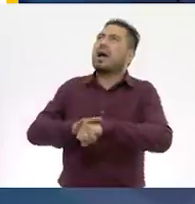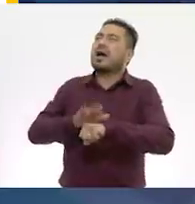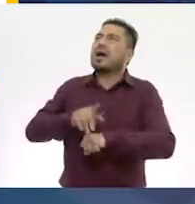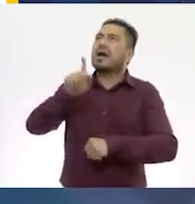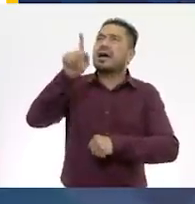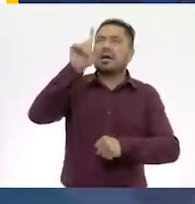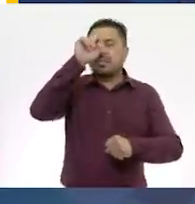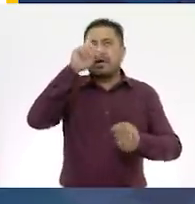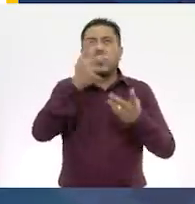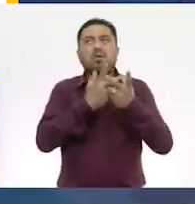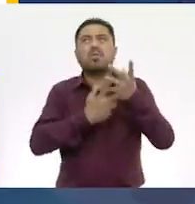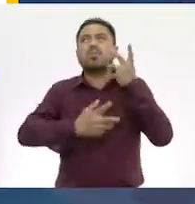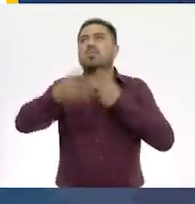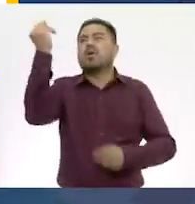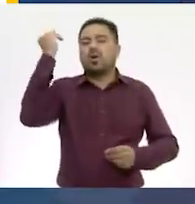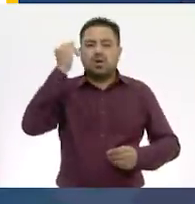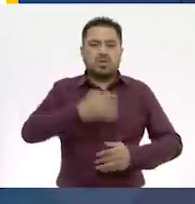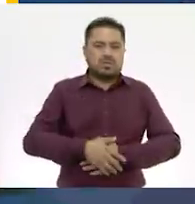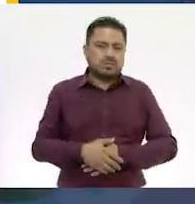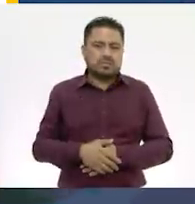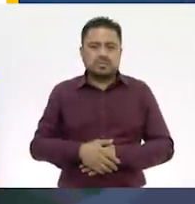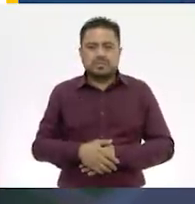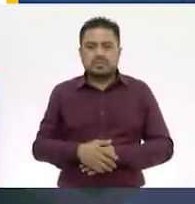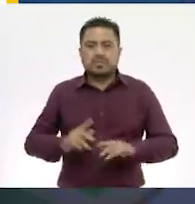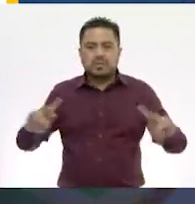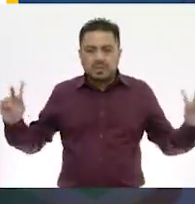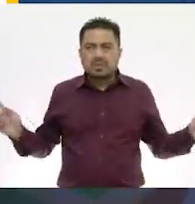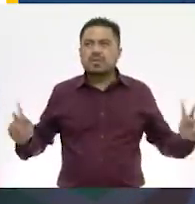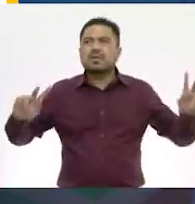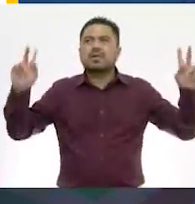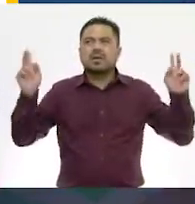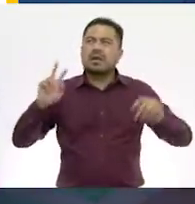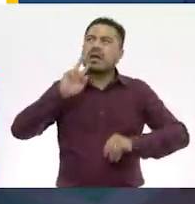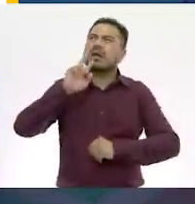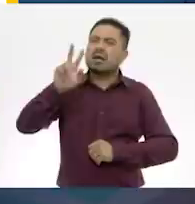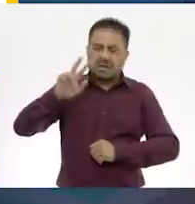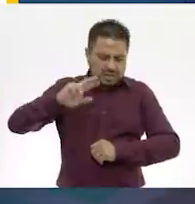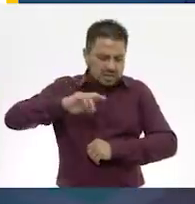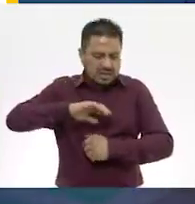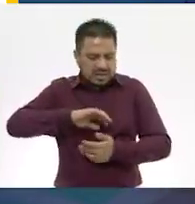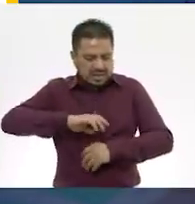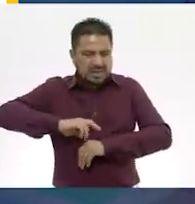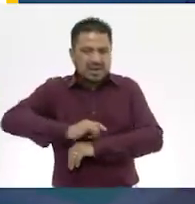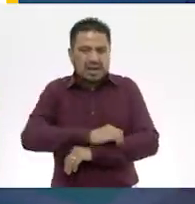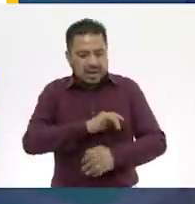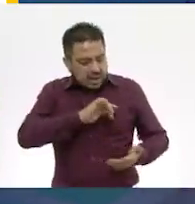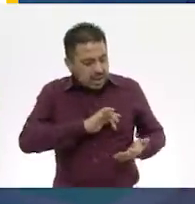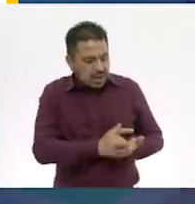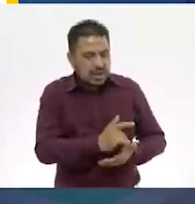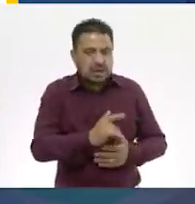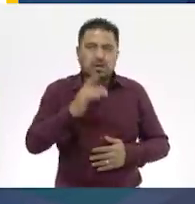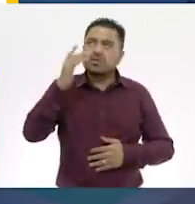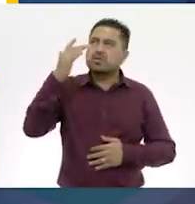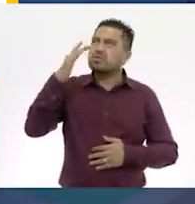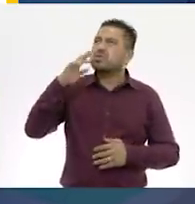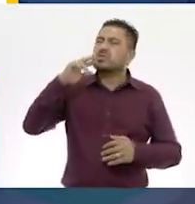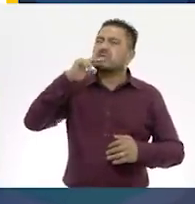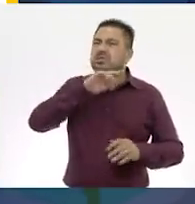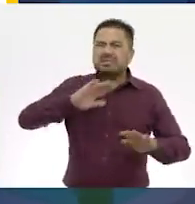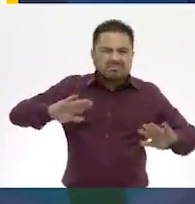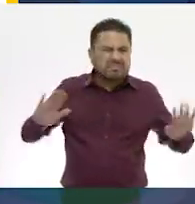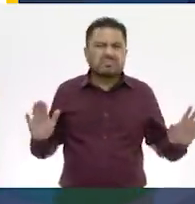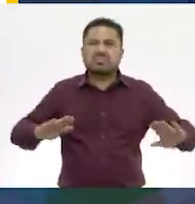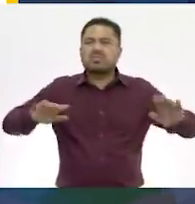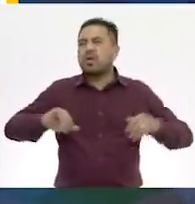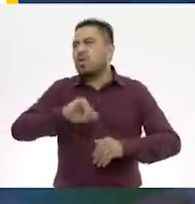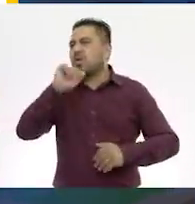para allí emigrar. La fiel ave miró a la hormiga con total agradecimiento y alzó inmediatamente su vuelo hacia